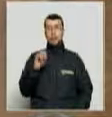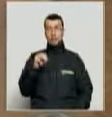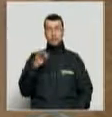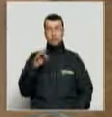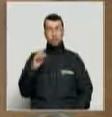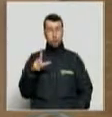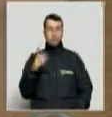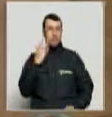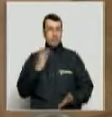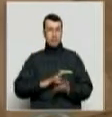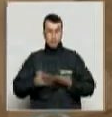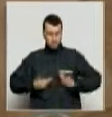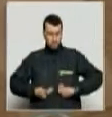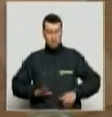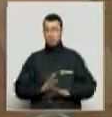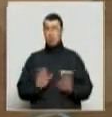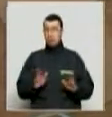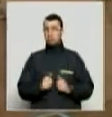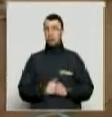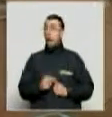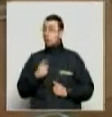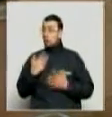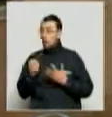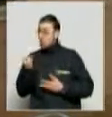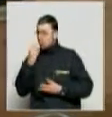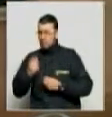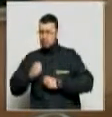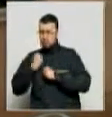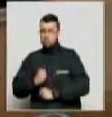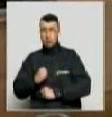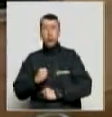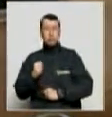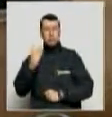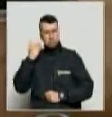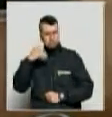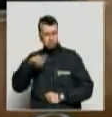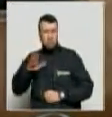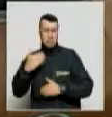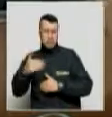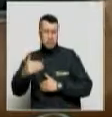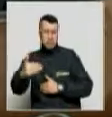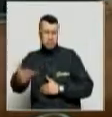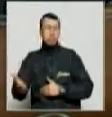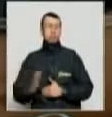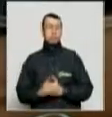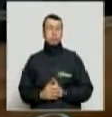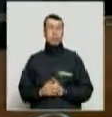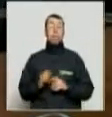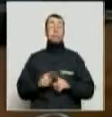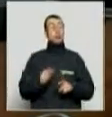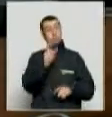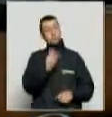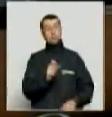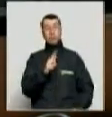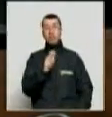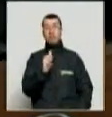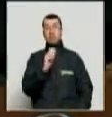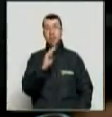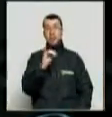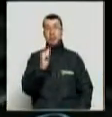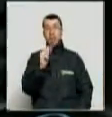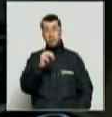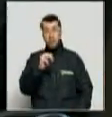quiero hacer un tratamiento de nutrición, lo puedo hacer por un tiempo determinado, pero a Fabián le vamos a hacer un